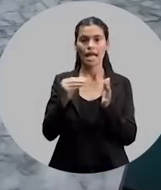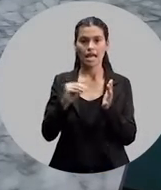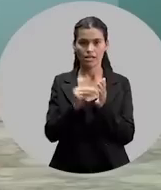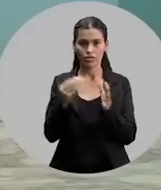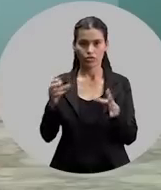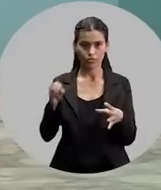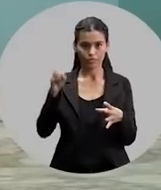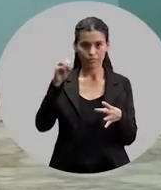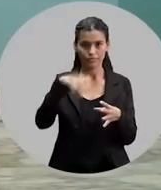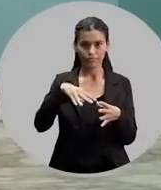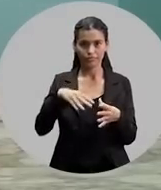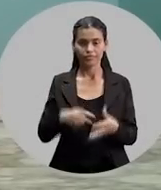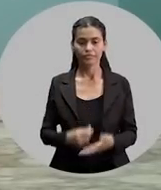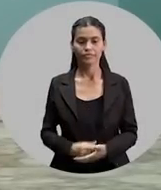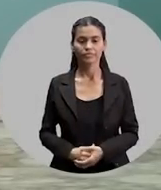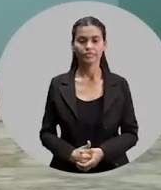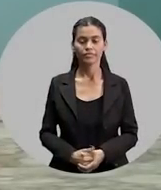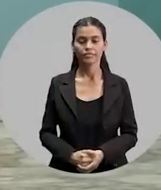queso.